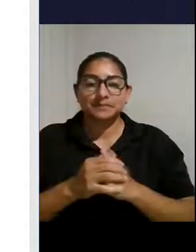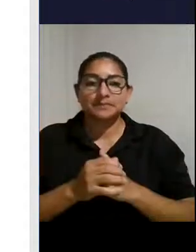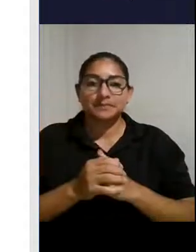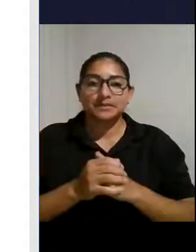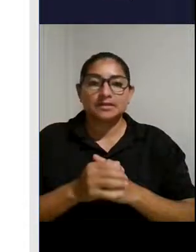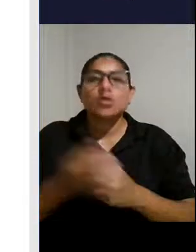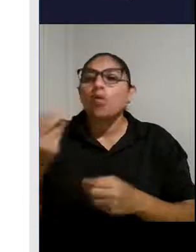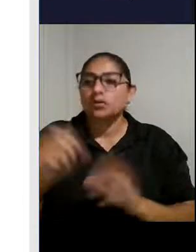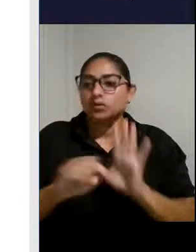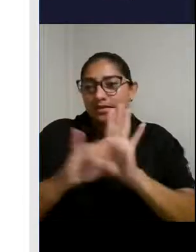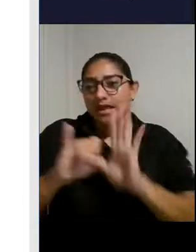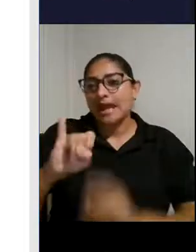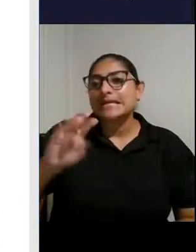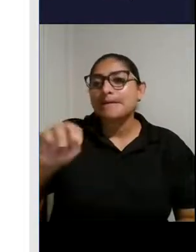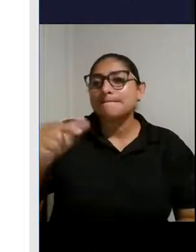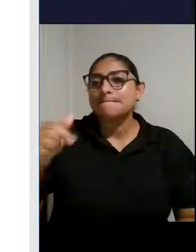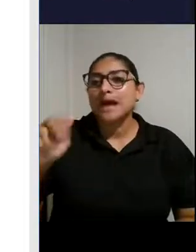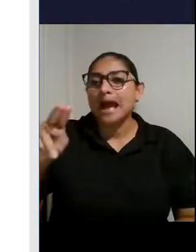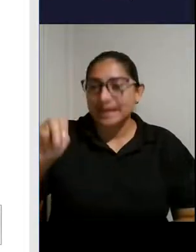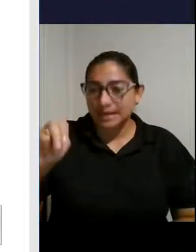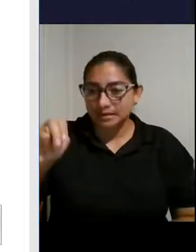la imagen